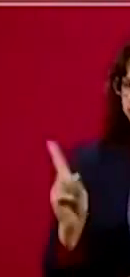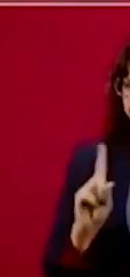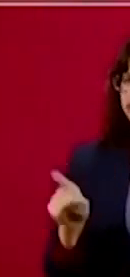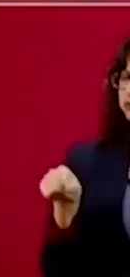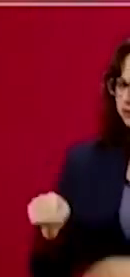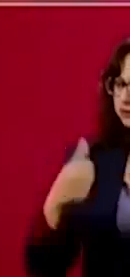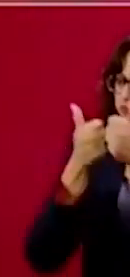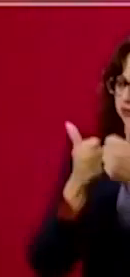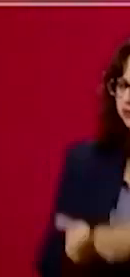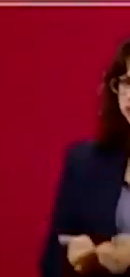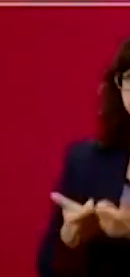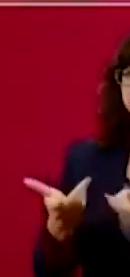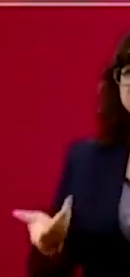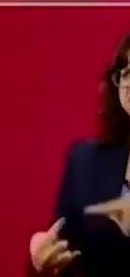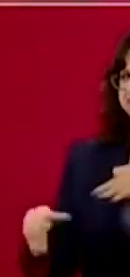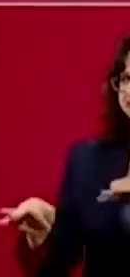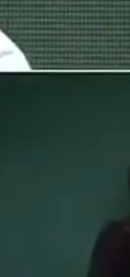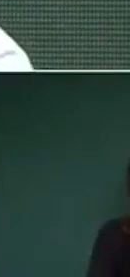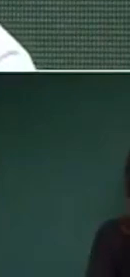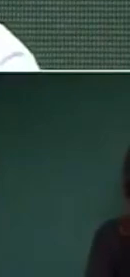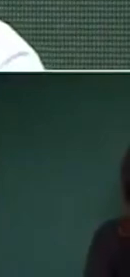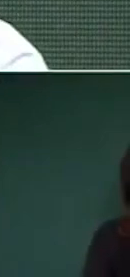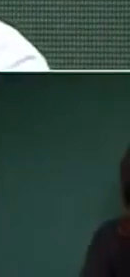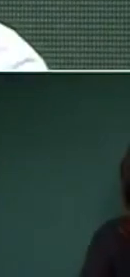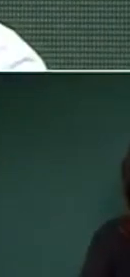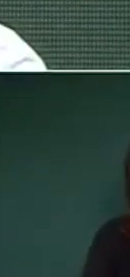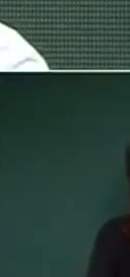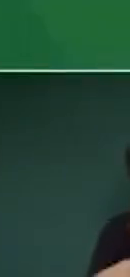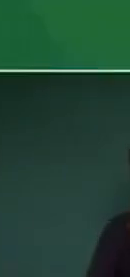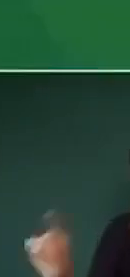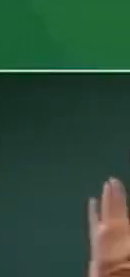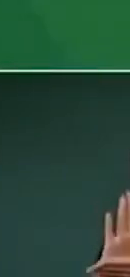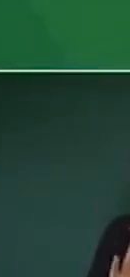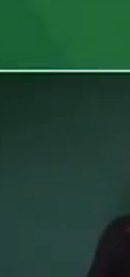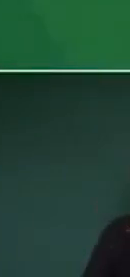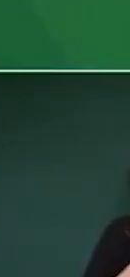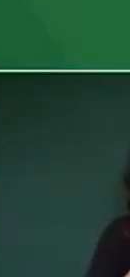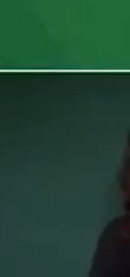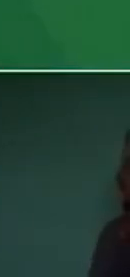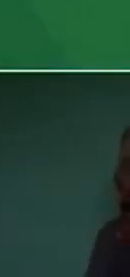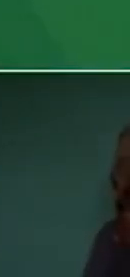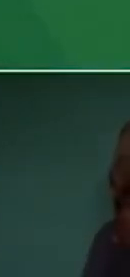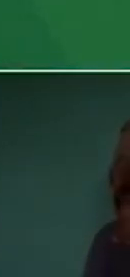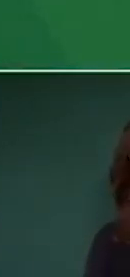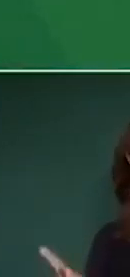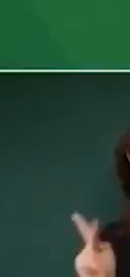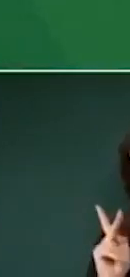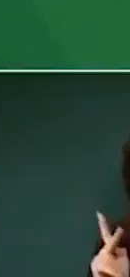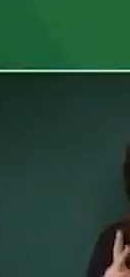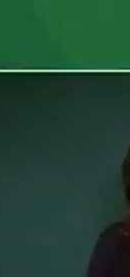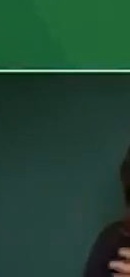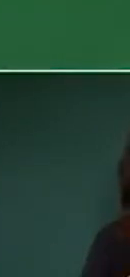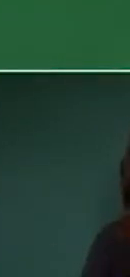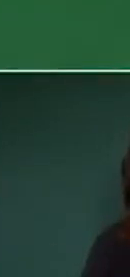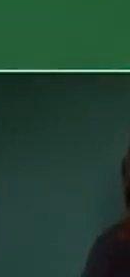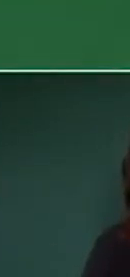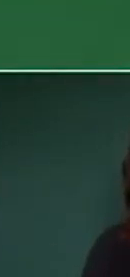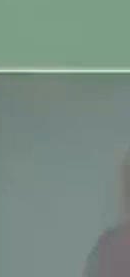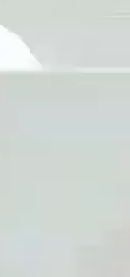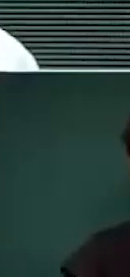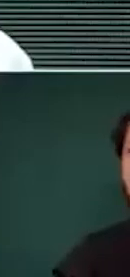Defensa Nacional, Salvador Cienfuegos. En otros temas, el presidente se dijo dispuesto al diálogo con los gobernadores de la